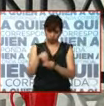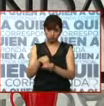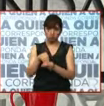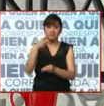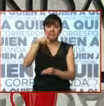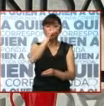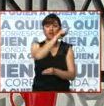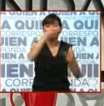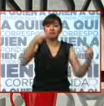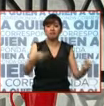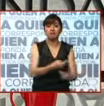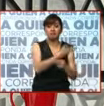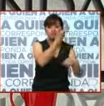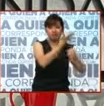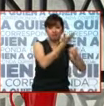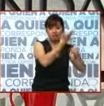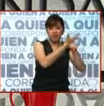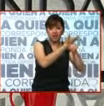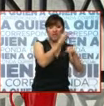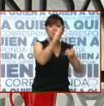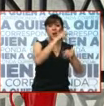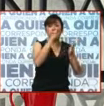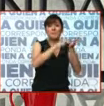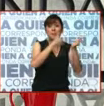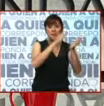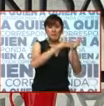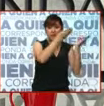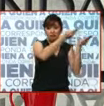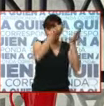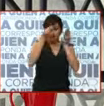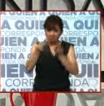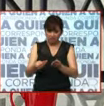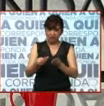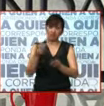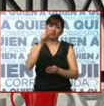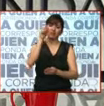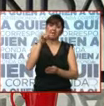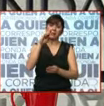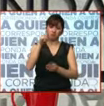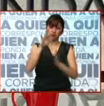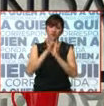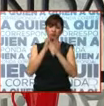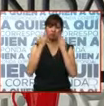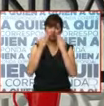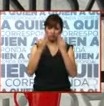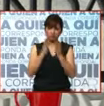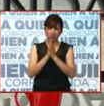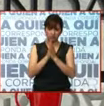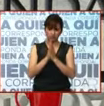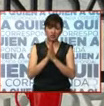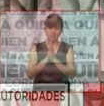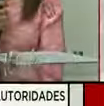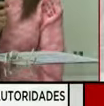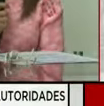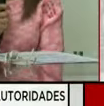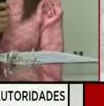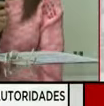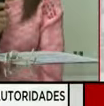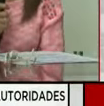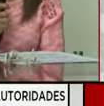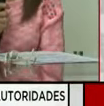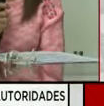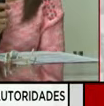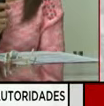son americanos y es una bronca porque no traen los papeles, nadie prevé eso. Samia, te encargo, ¿no? Sí, señor. Este ahora es en el Estado de México. Ya, claro.